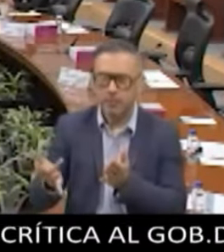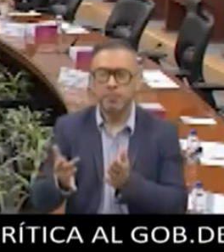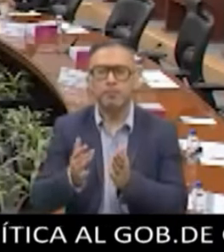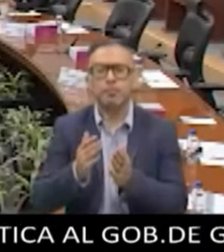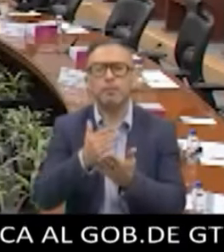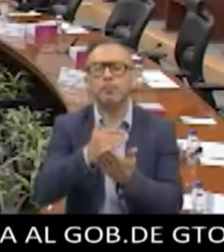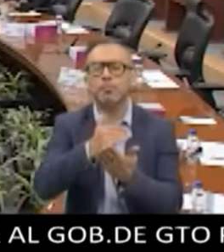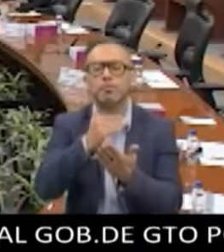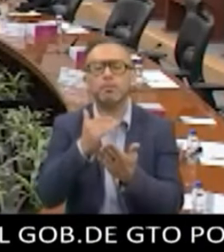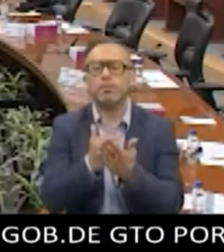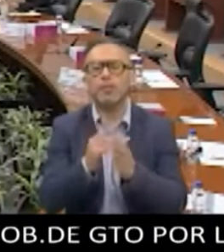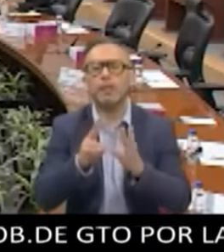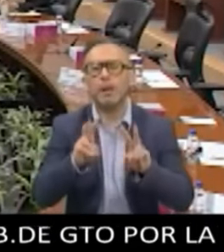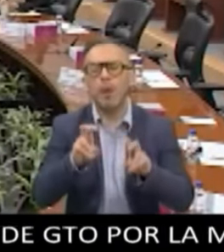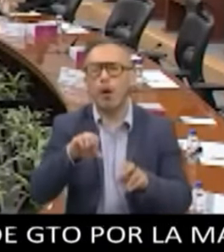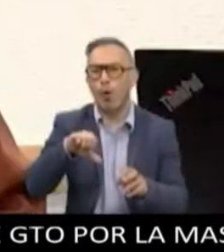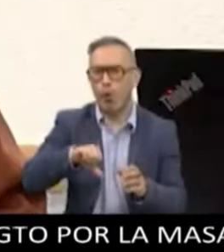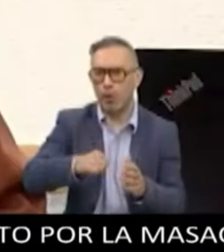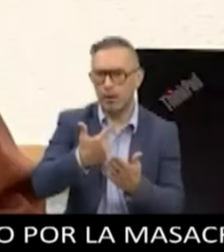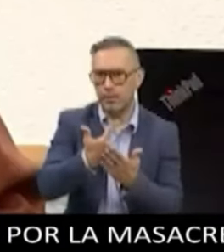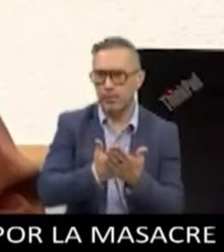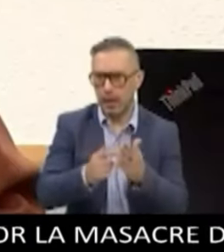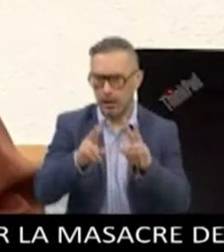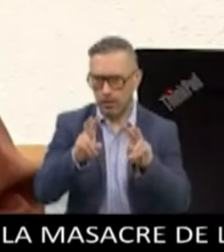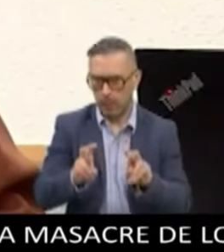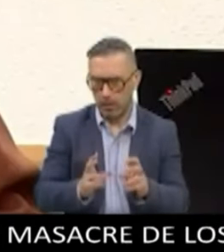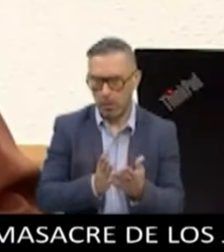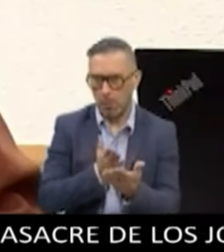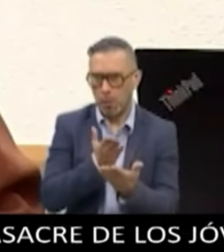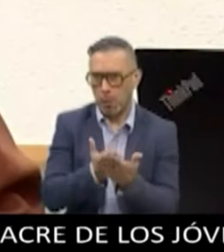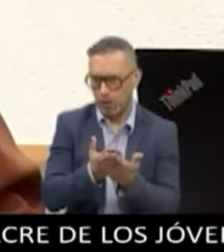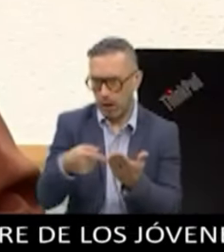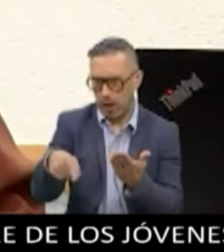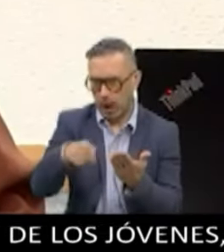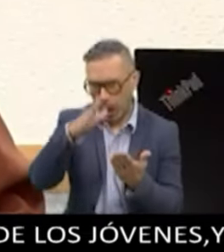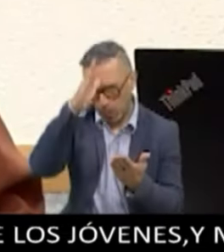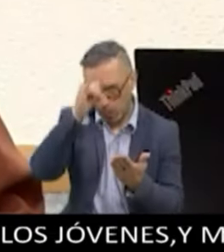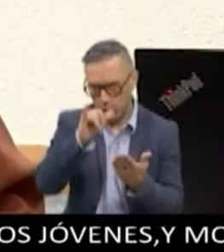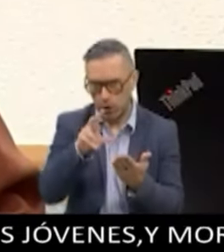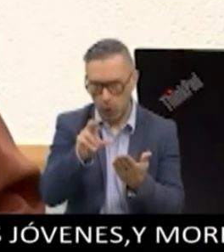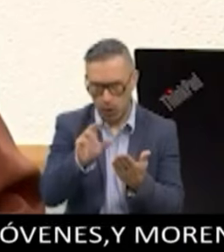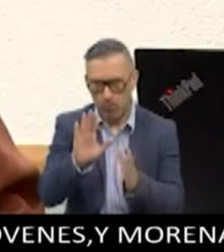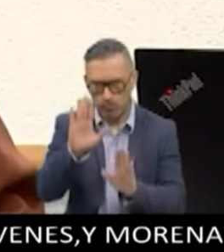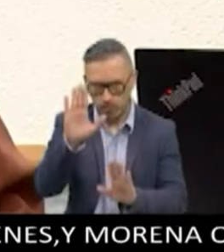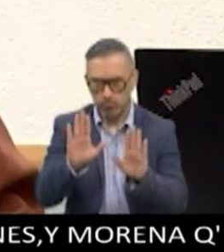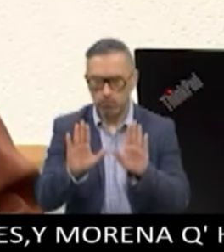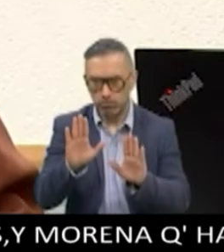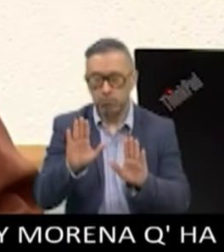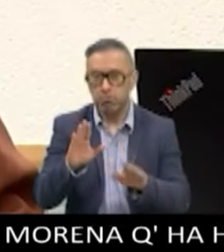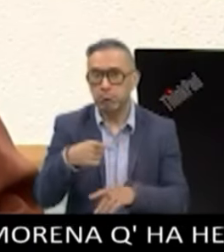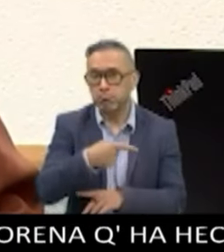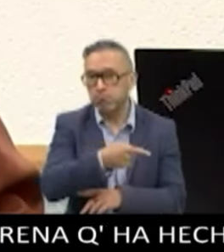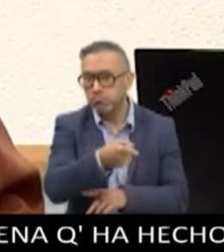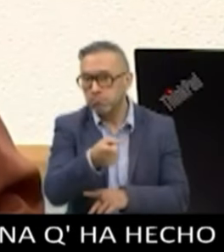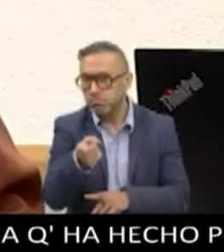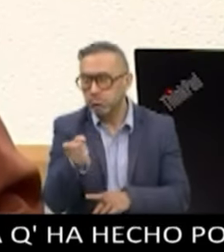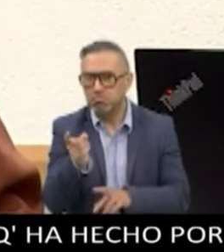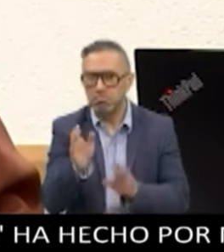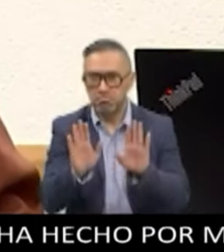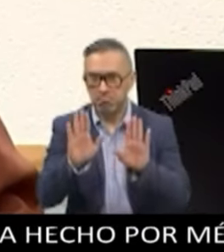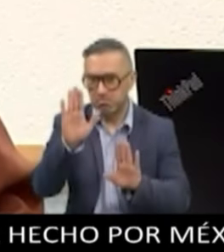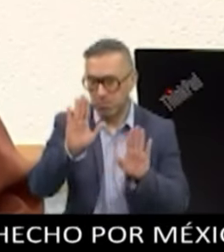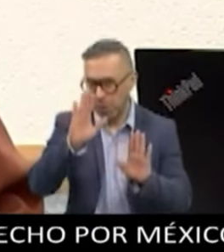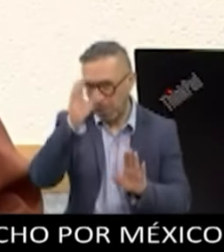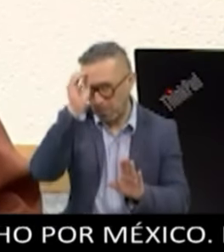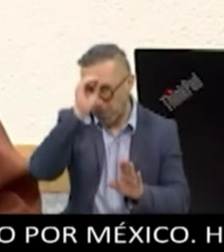y contundencia a tu audiencia que entiendo que es mucha la gente que ahorita nos está eh escuchando que no hay nada que esté